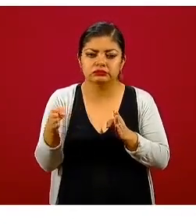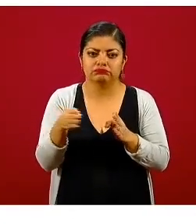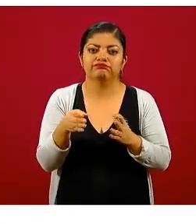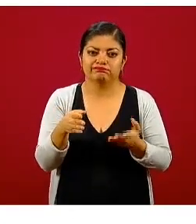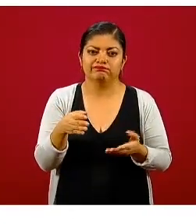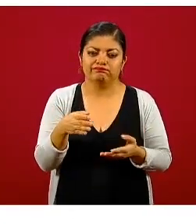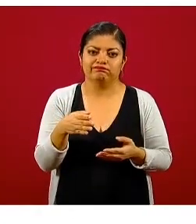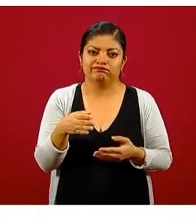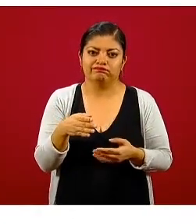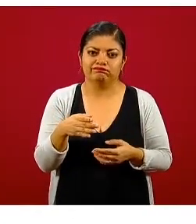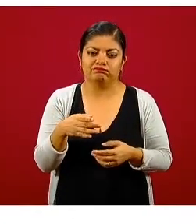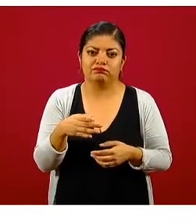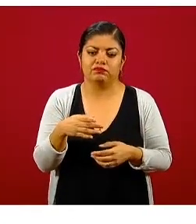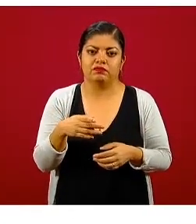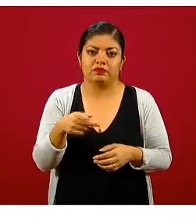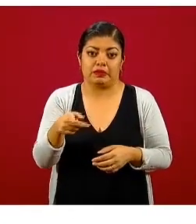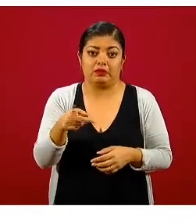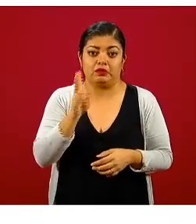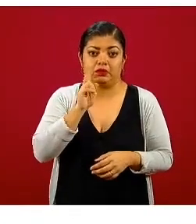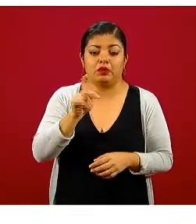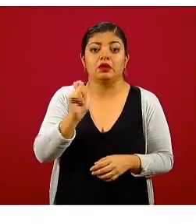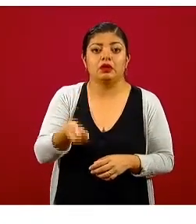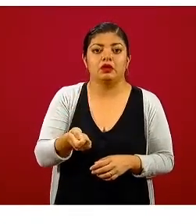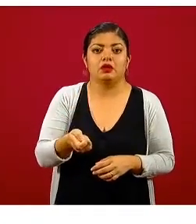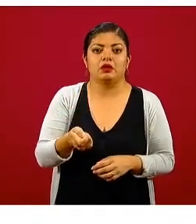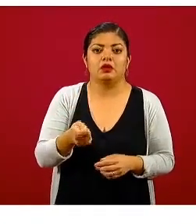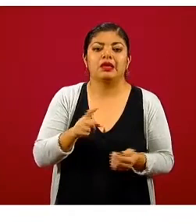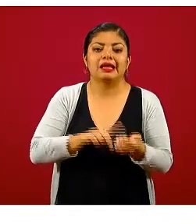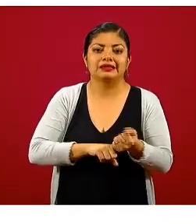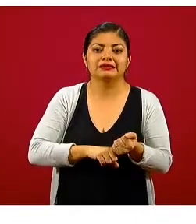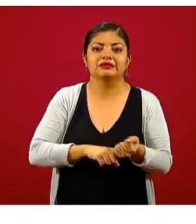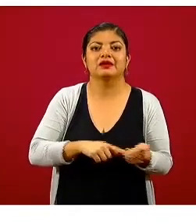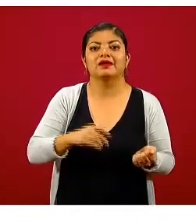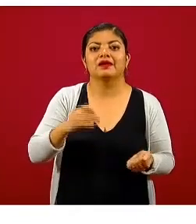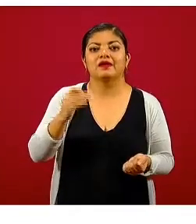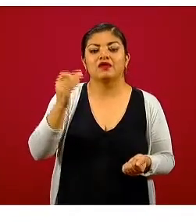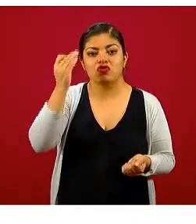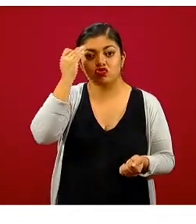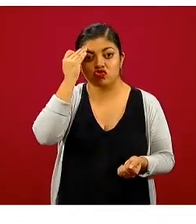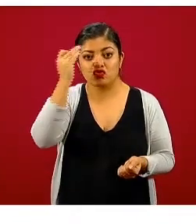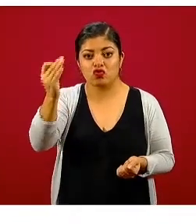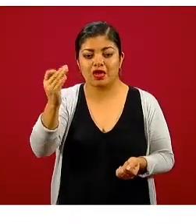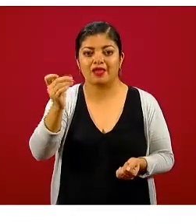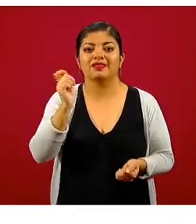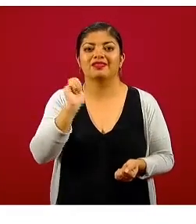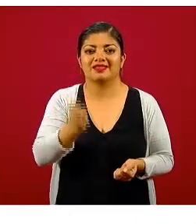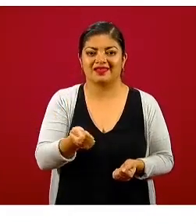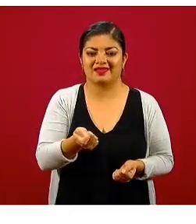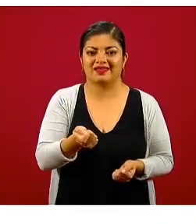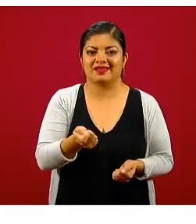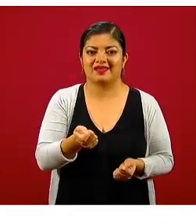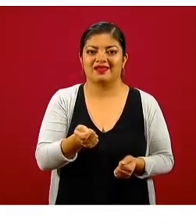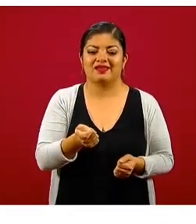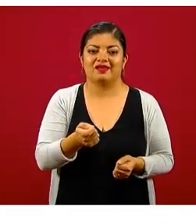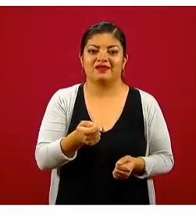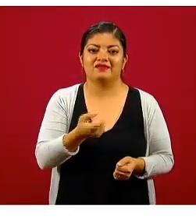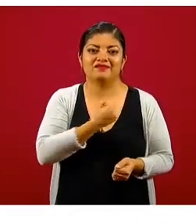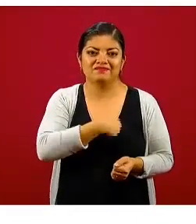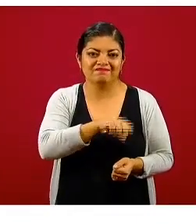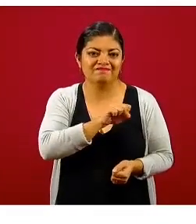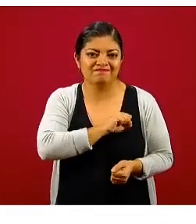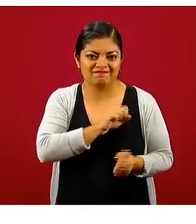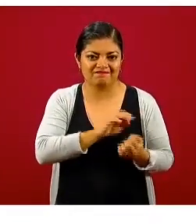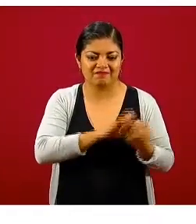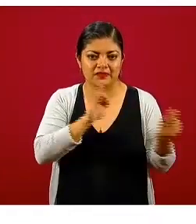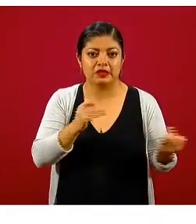lógicamente esto también se refleja en el hecho de que durante la jornada nacional o durante las semanas